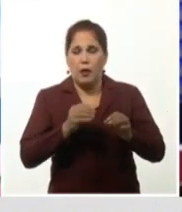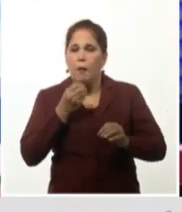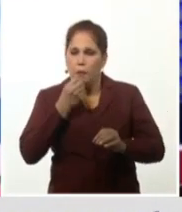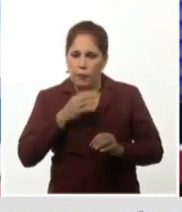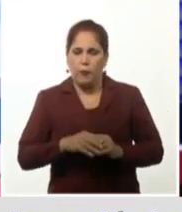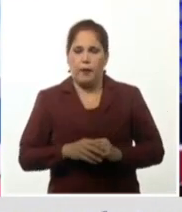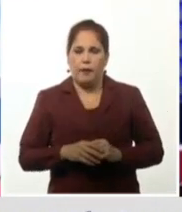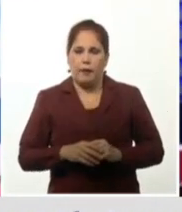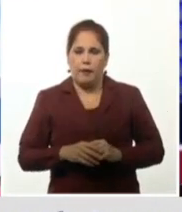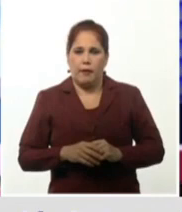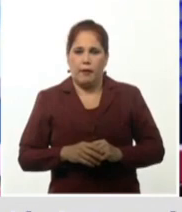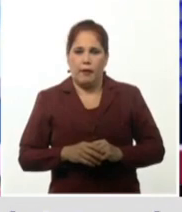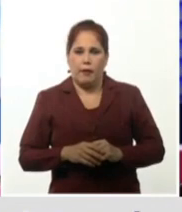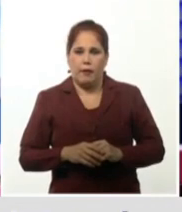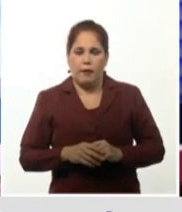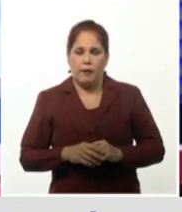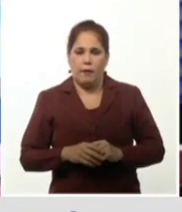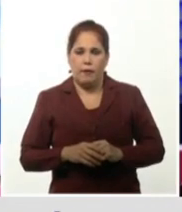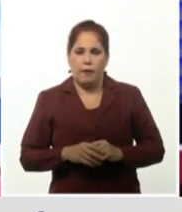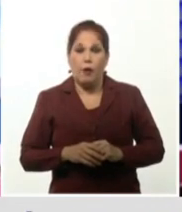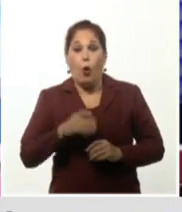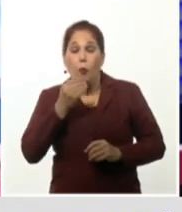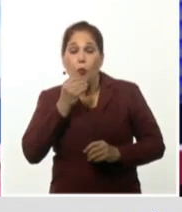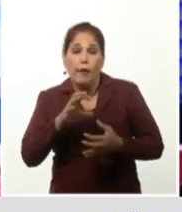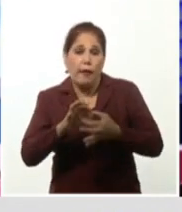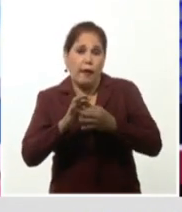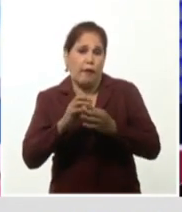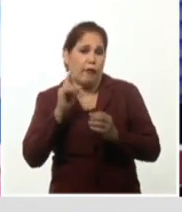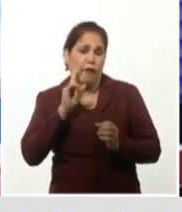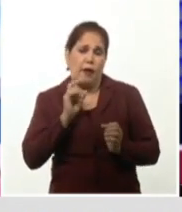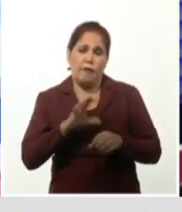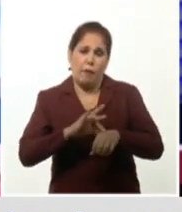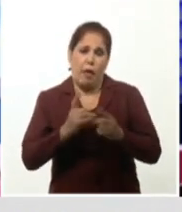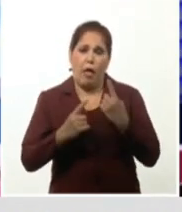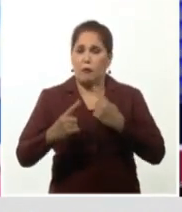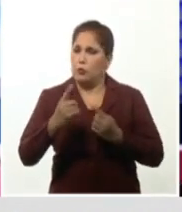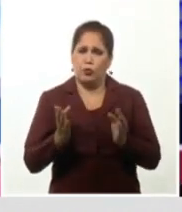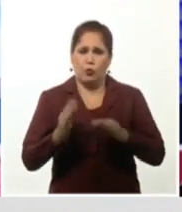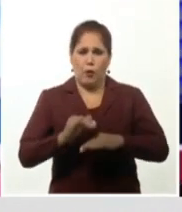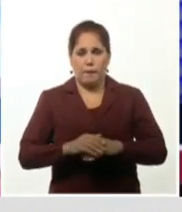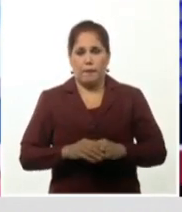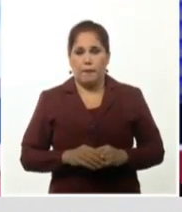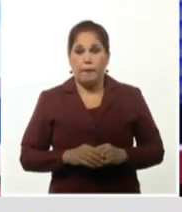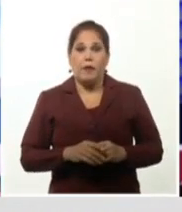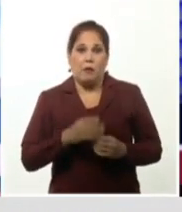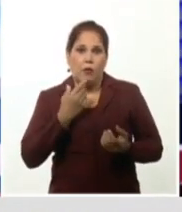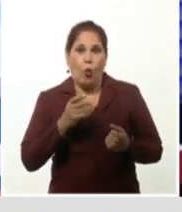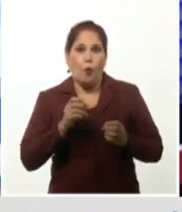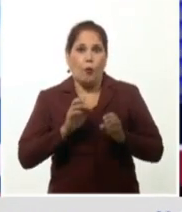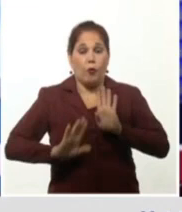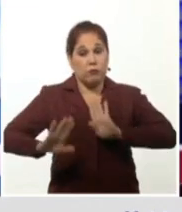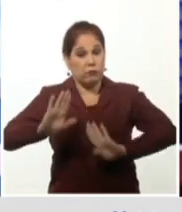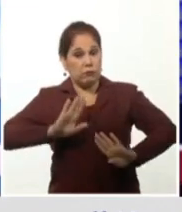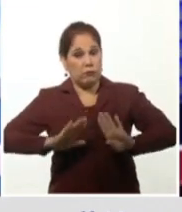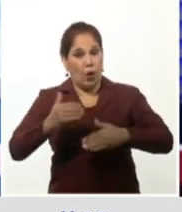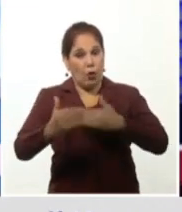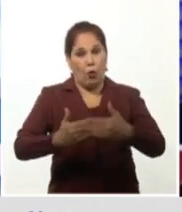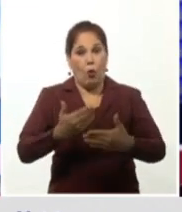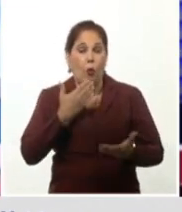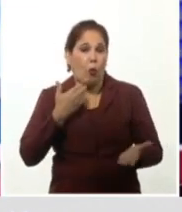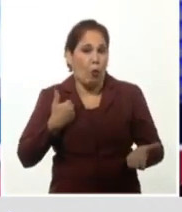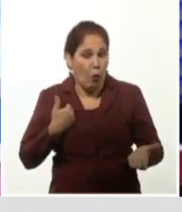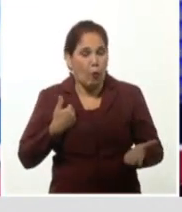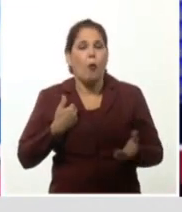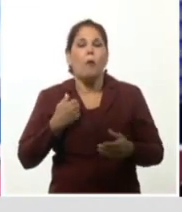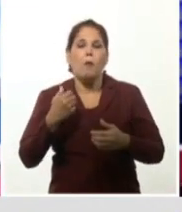evitar que tenga formas más graves de la enfermedad. Ahora, esa inmunización se logra mediante un proceso de vacunación. O sea,